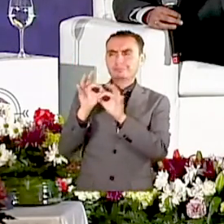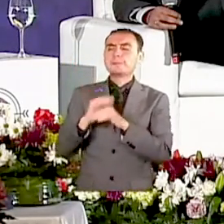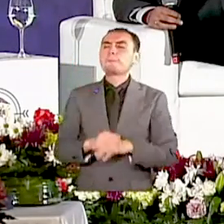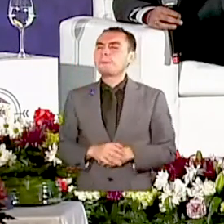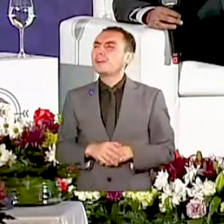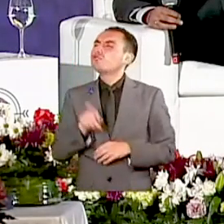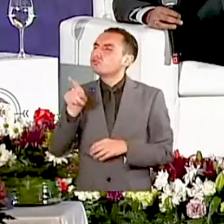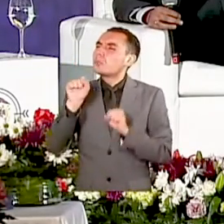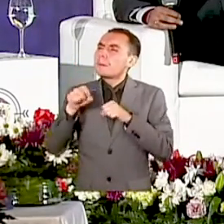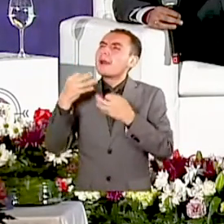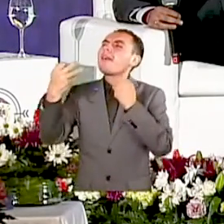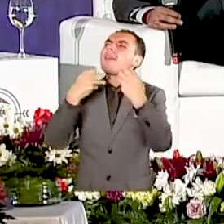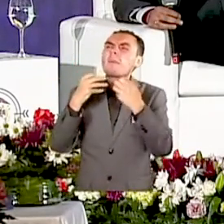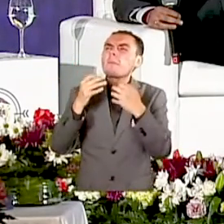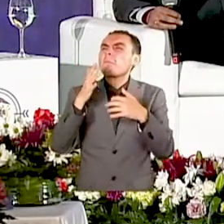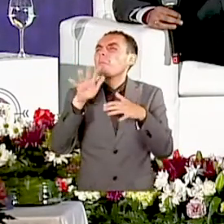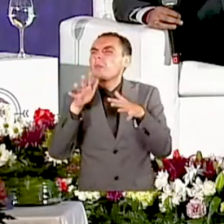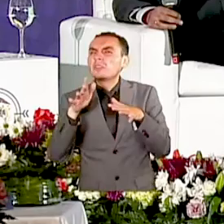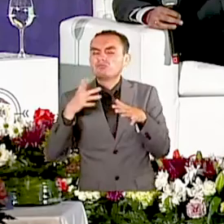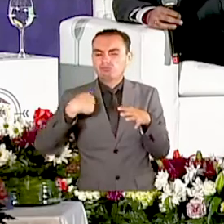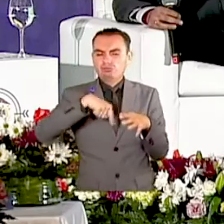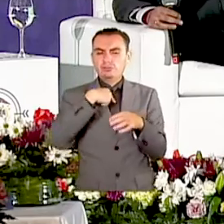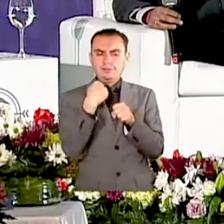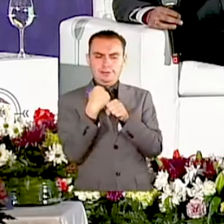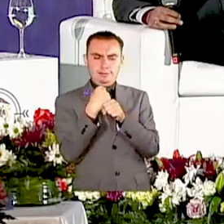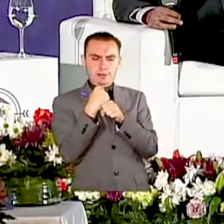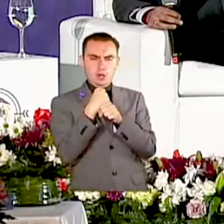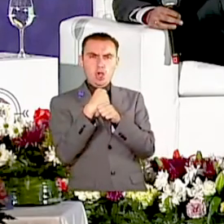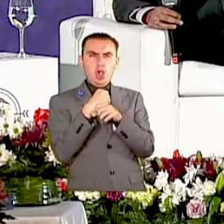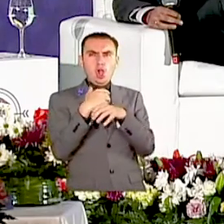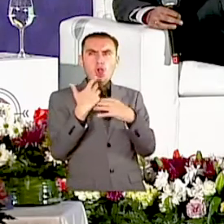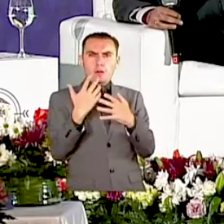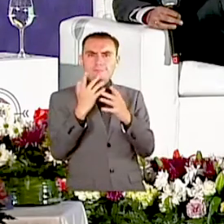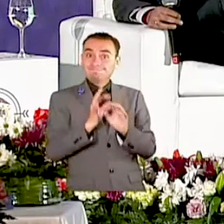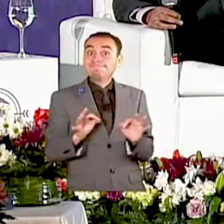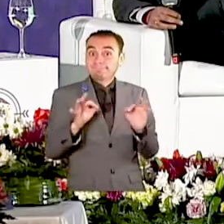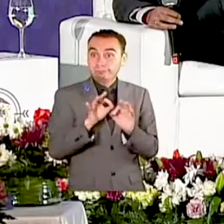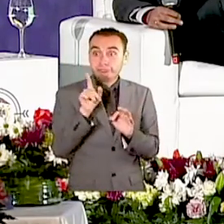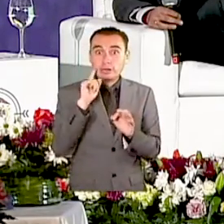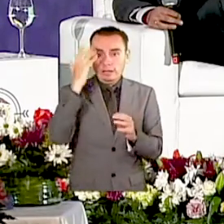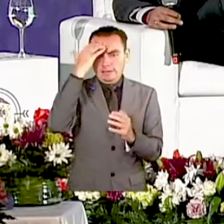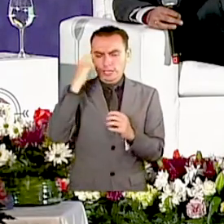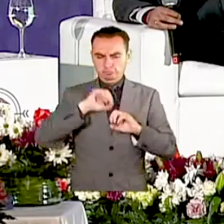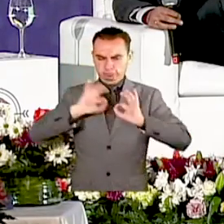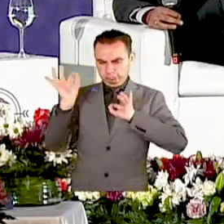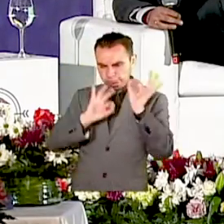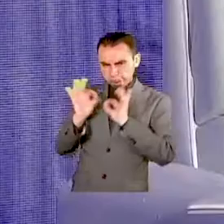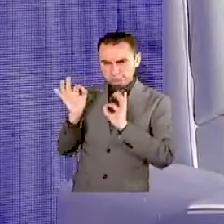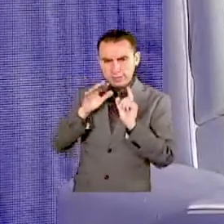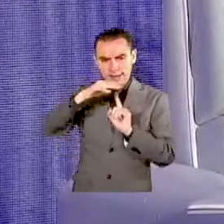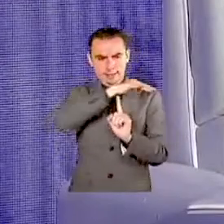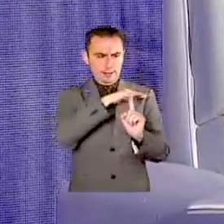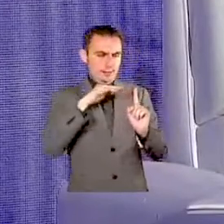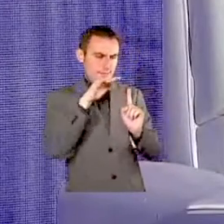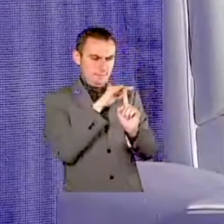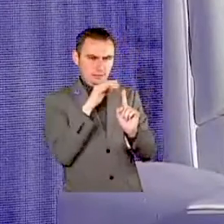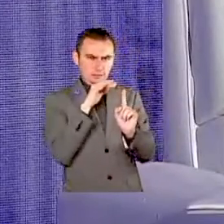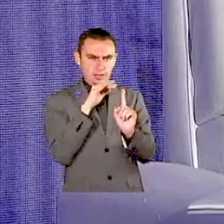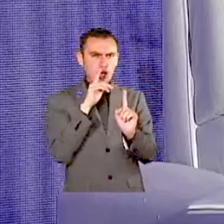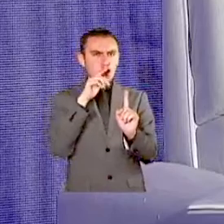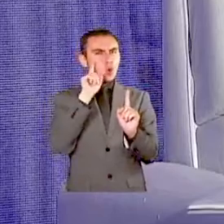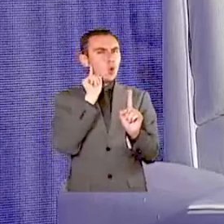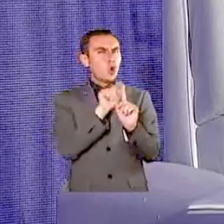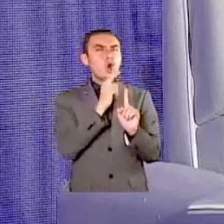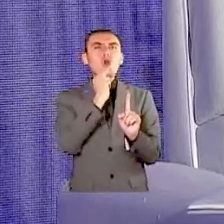menos cuál es la línea de trabajo que tenemos en este eje transversal también, que es la lucha por el medio ambiente para garantizar el